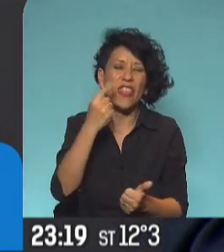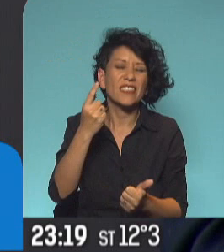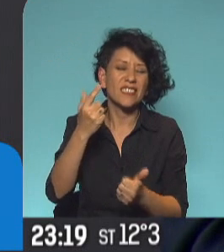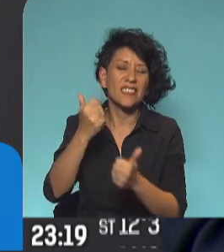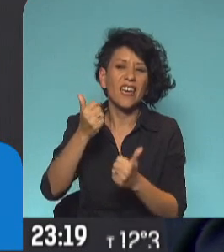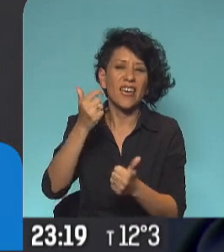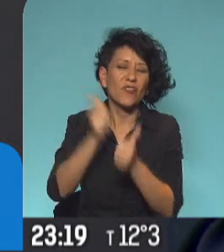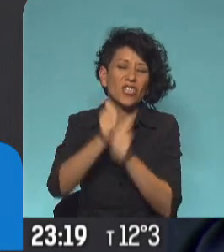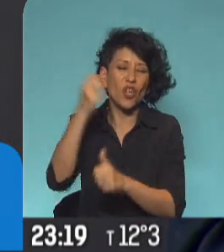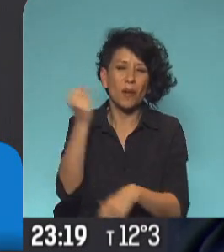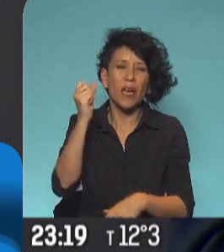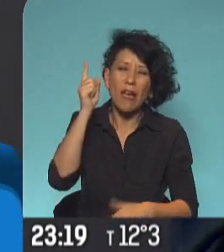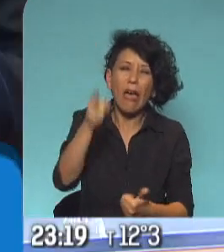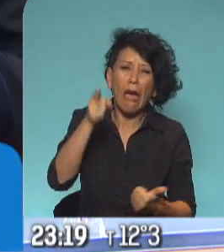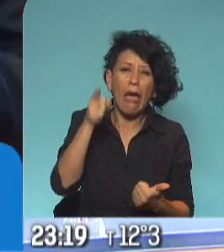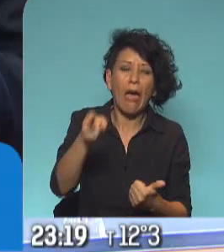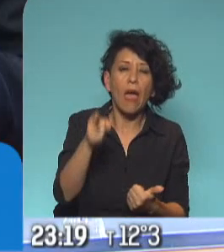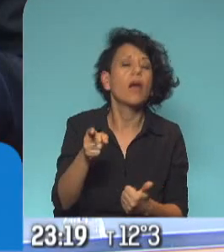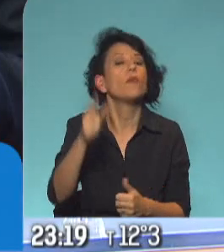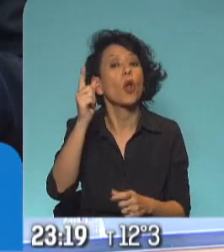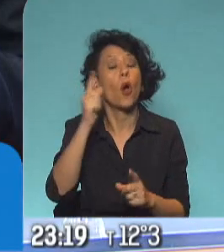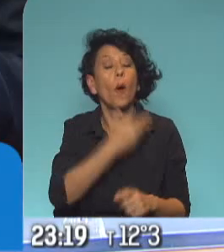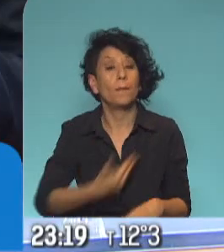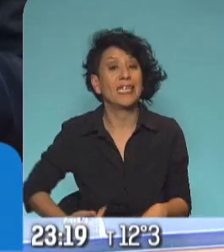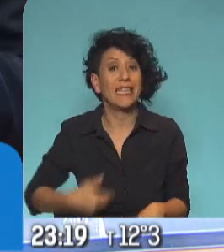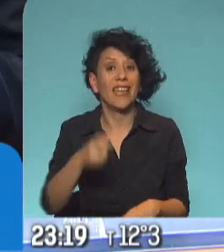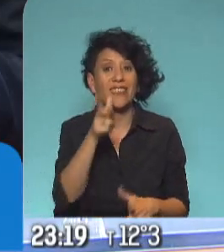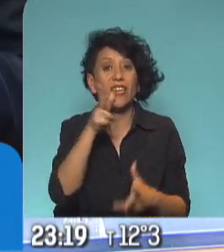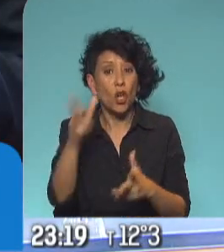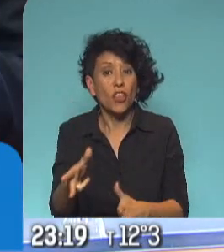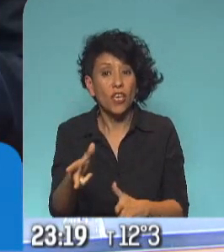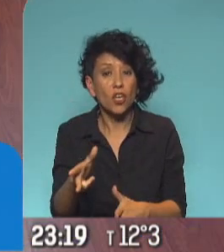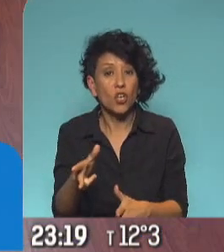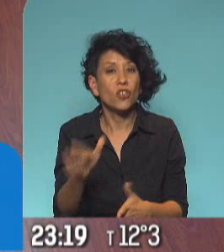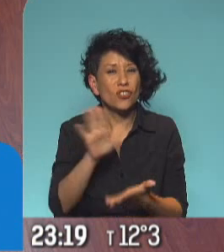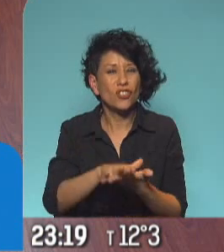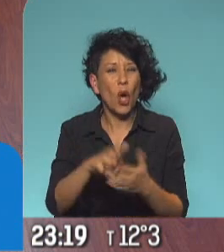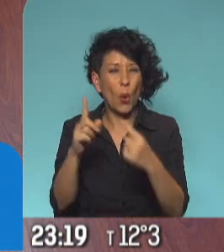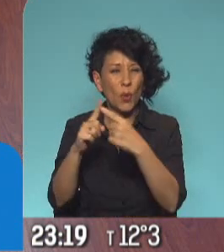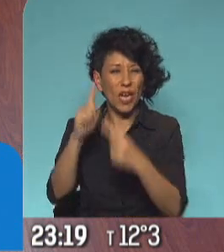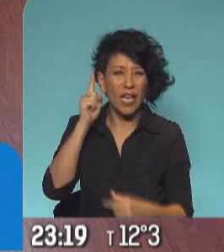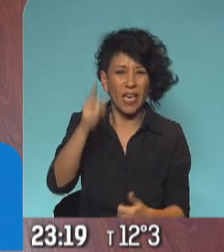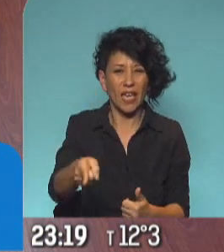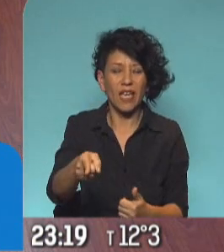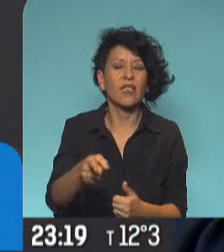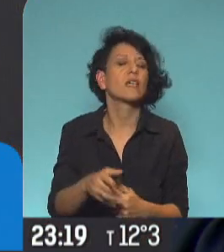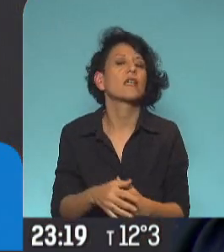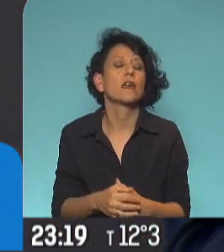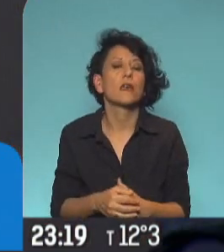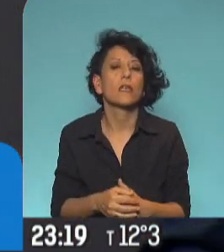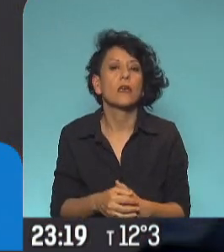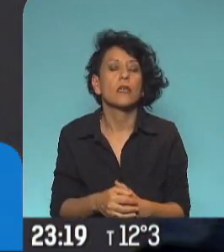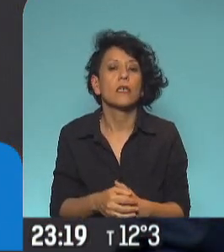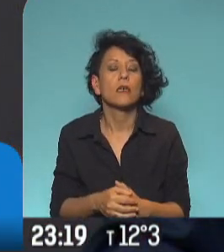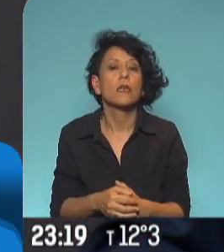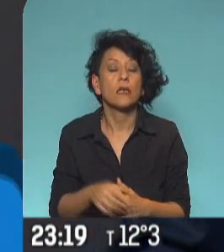Estado romano. Bueno, de hecho, que has después el traicionado. presidente lo mencionó. Al final, Se hizo referencia al dedito acusador. Exactamente. Claro. Entonces, en